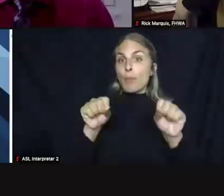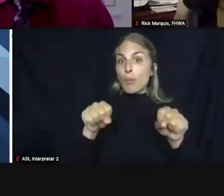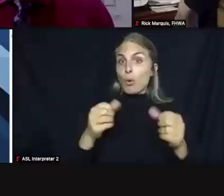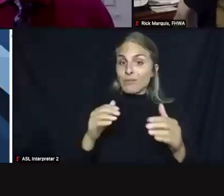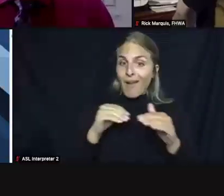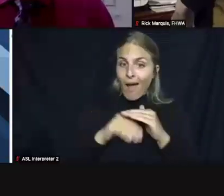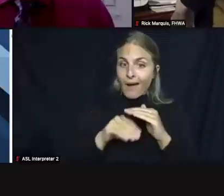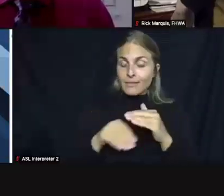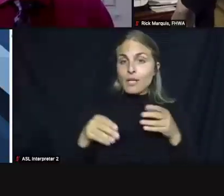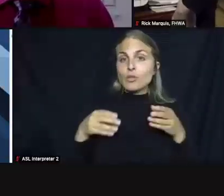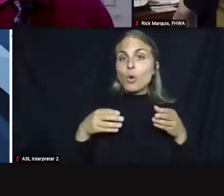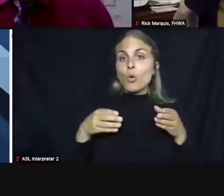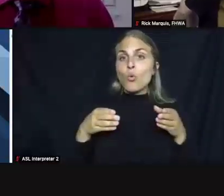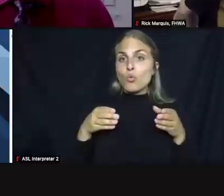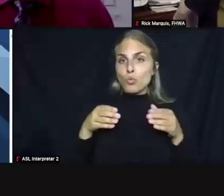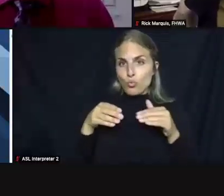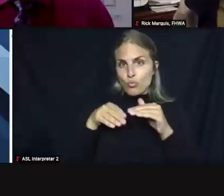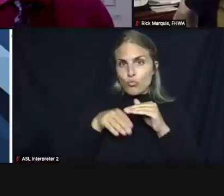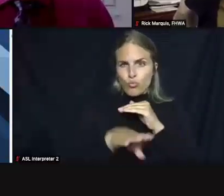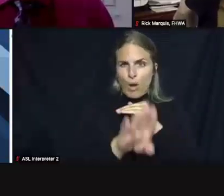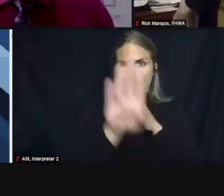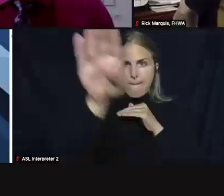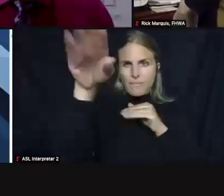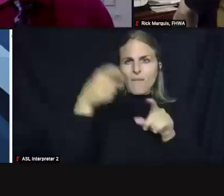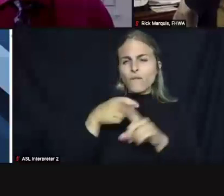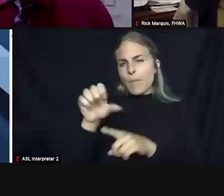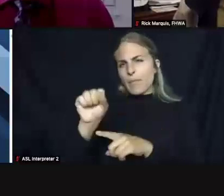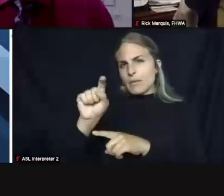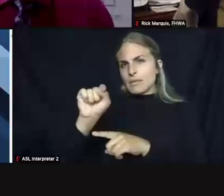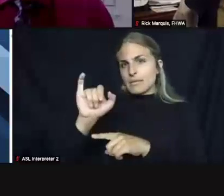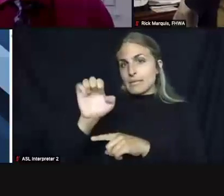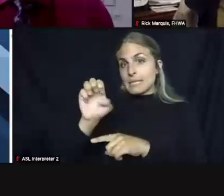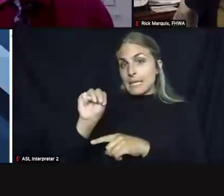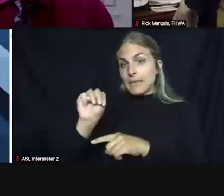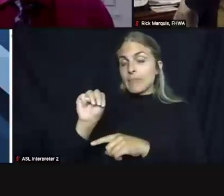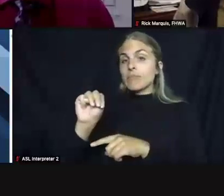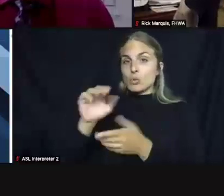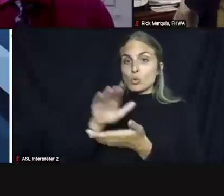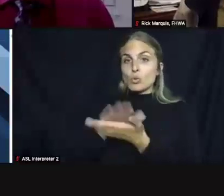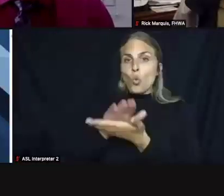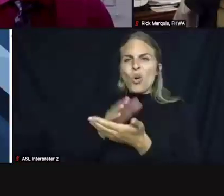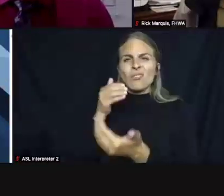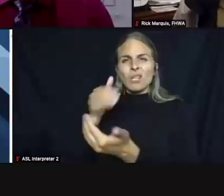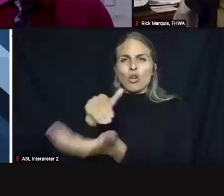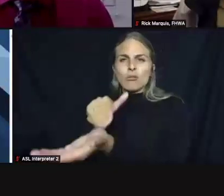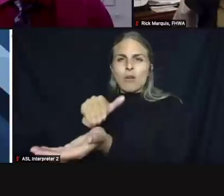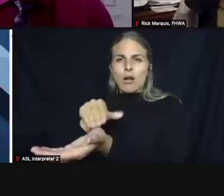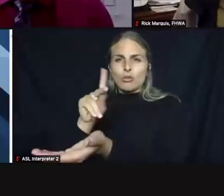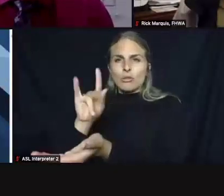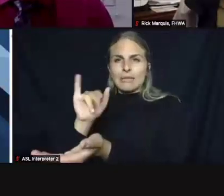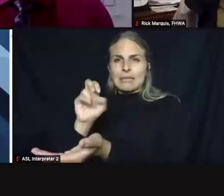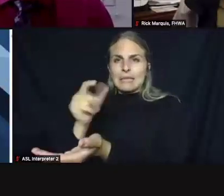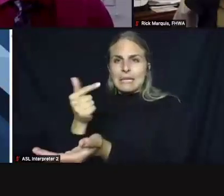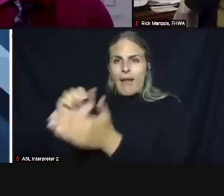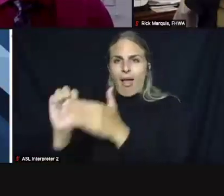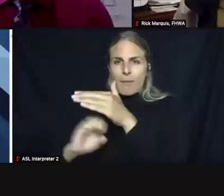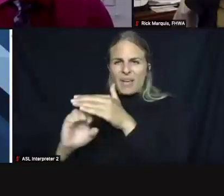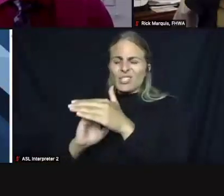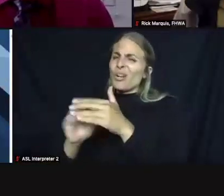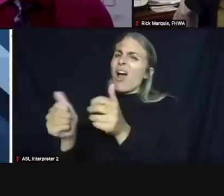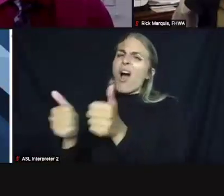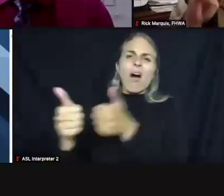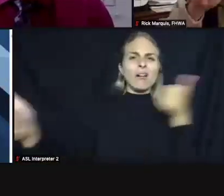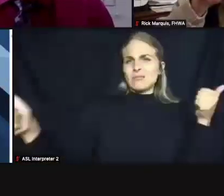para mover el plan para trasladarlo un mínimo de